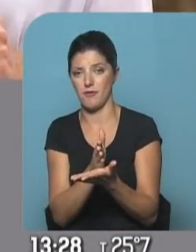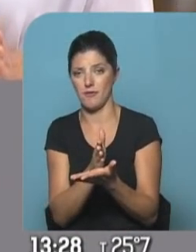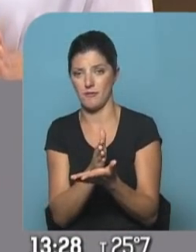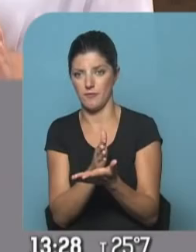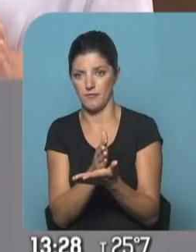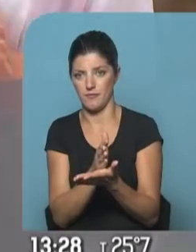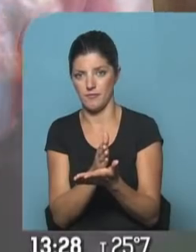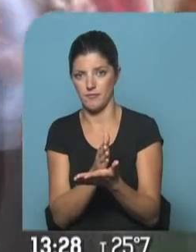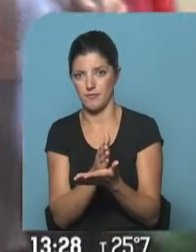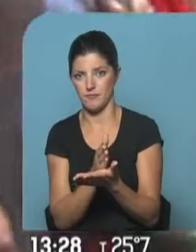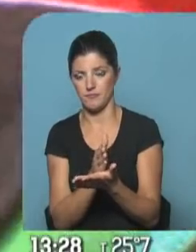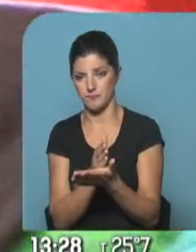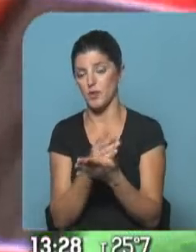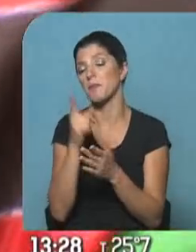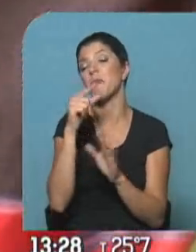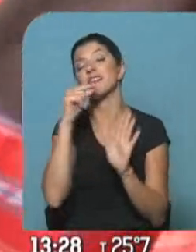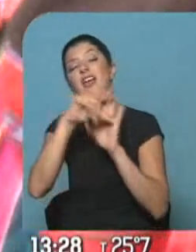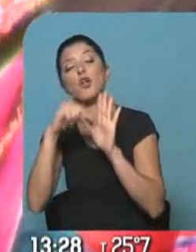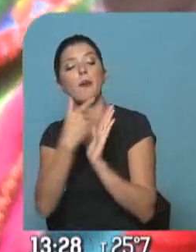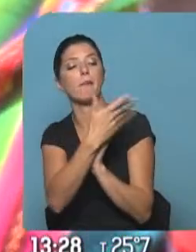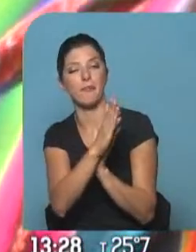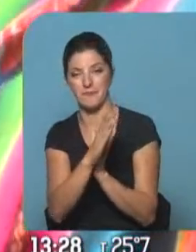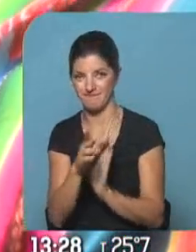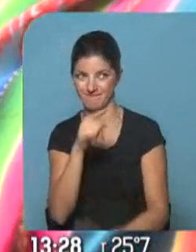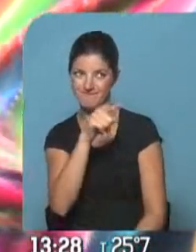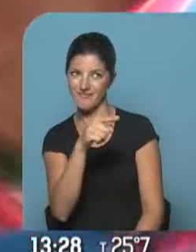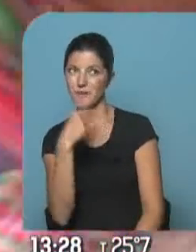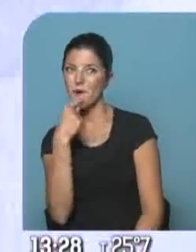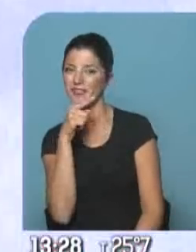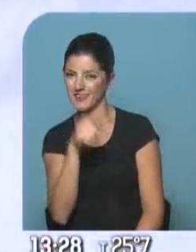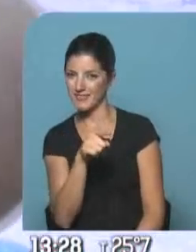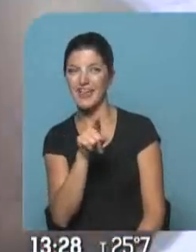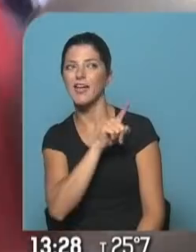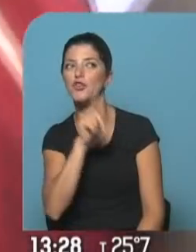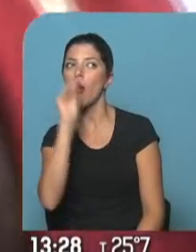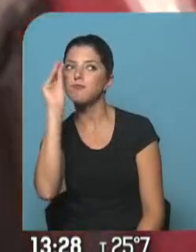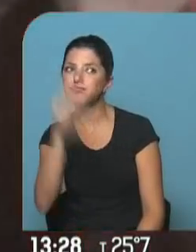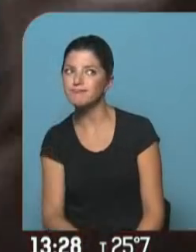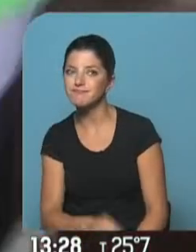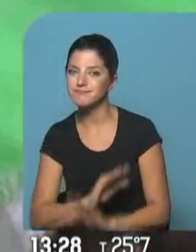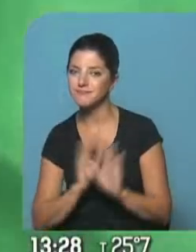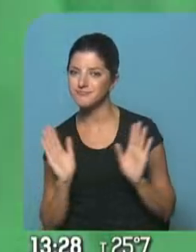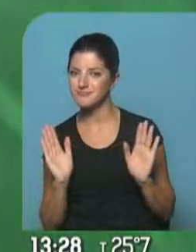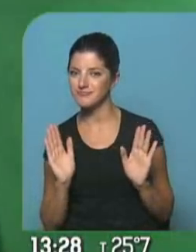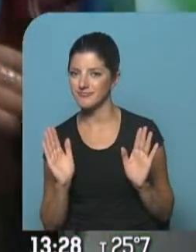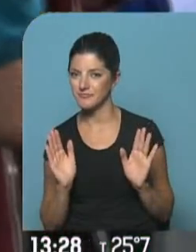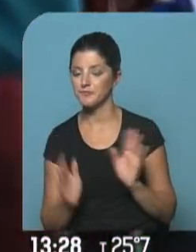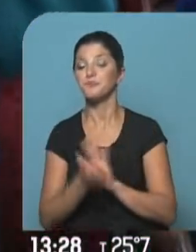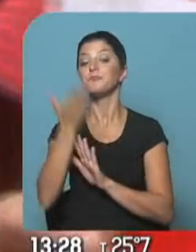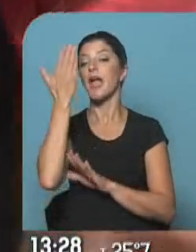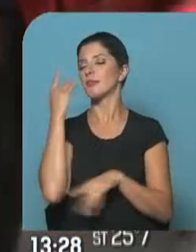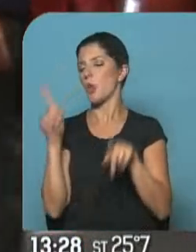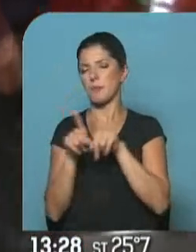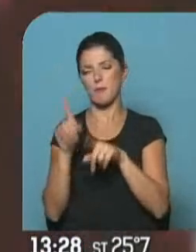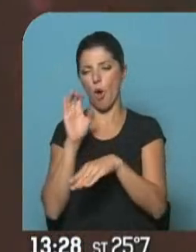veían excluidos por una norma y demás, que bueno. Pero ves que vos estás diciendo que no se le caiga. Y hablábamos antes de Ecuador lo mismo,